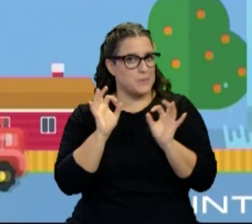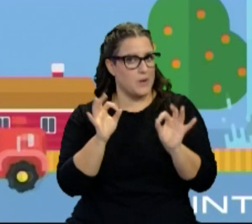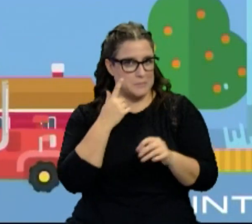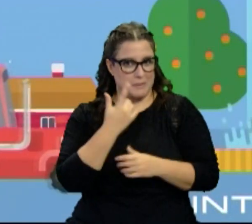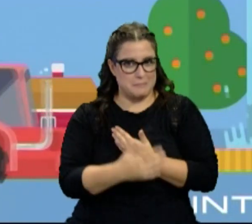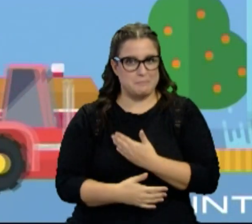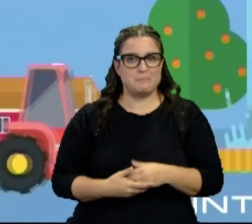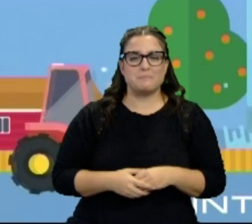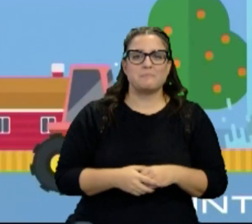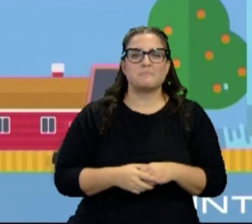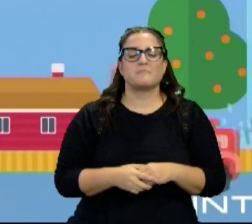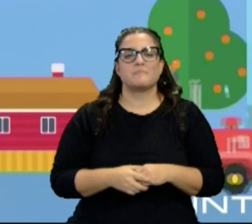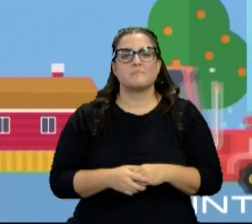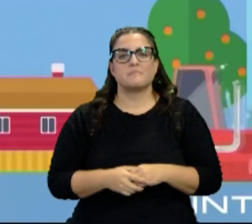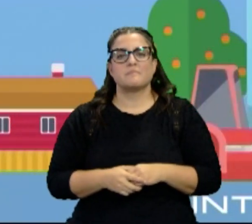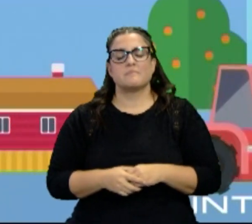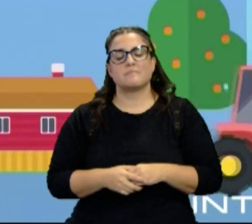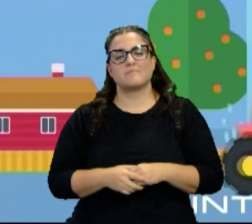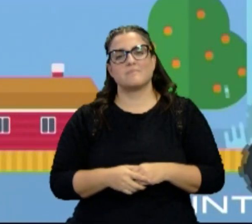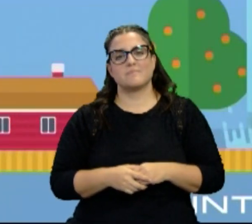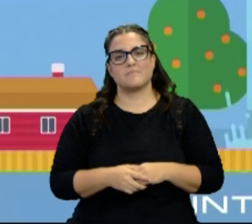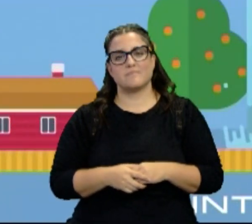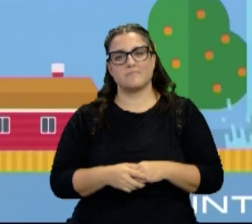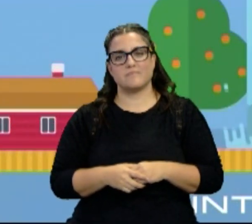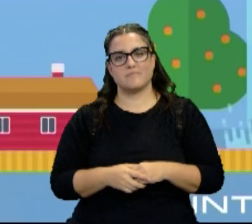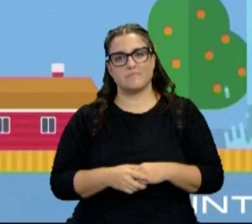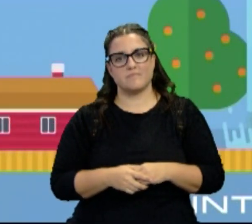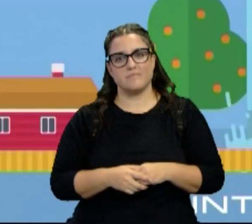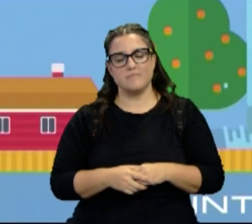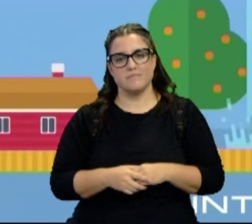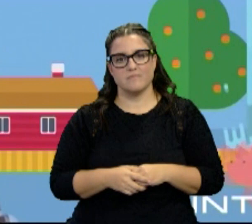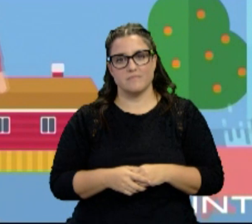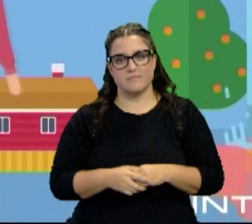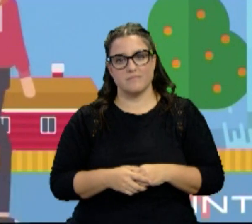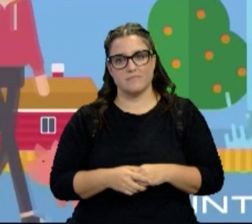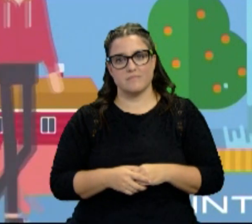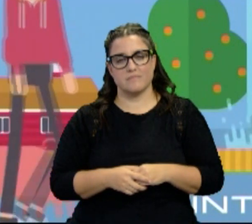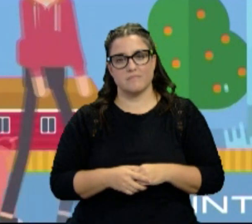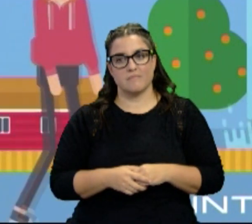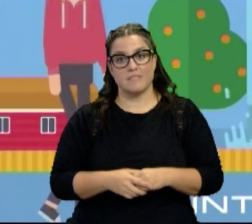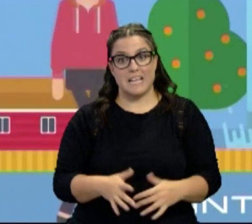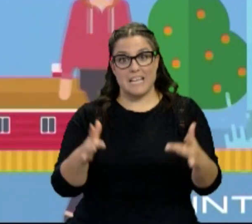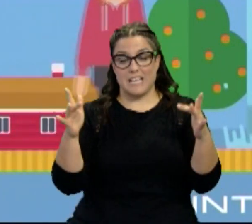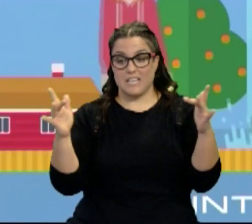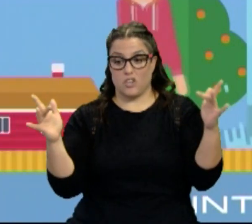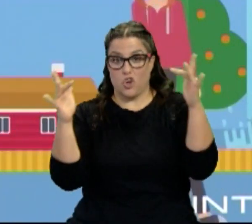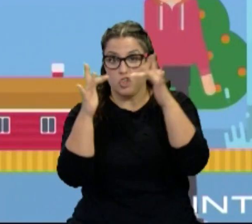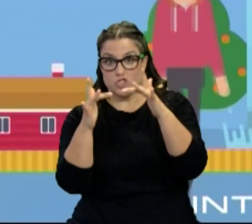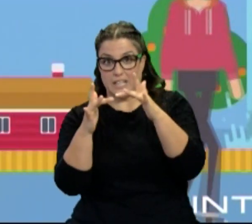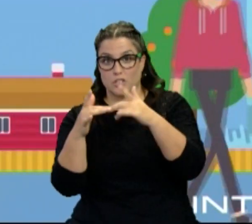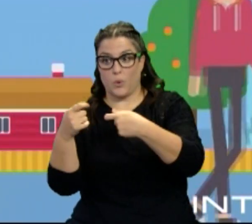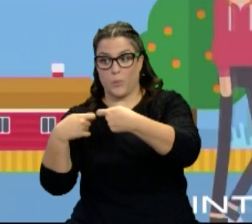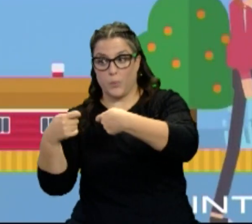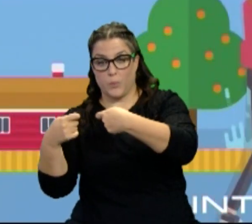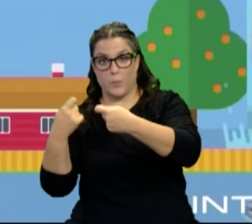Son tiempos de valorar lo nuestro, de valorar la labor de los productores y productoras cercanos. Poner en contacto a vendedores y productores como apuesta